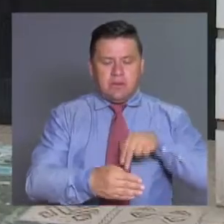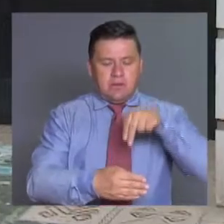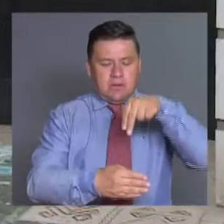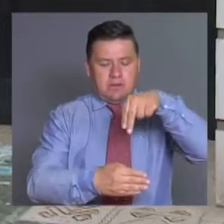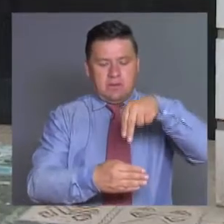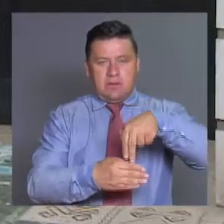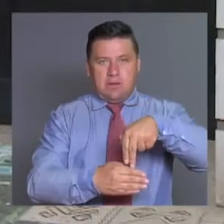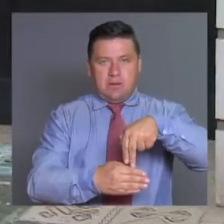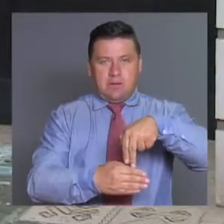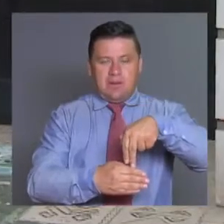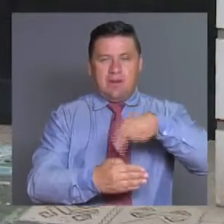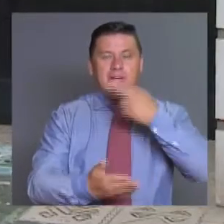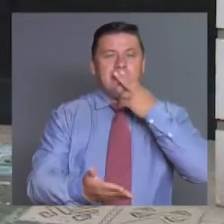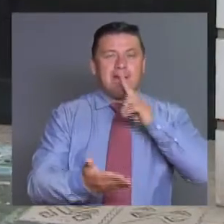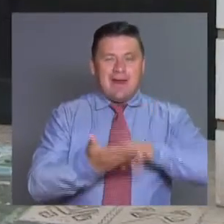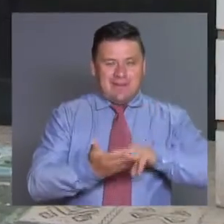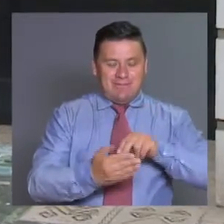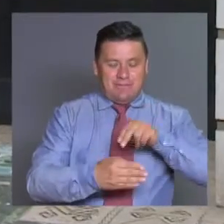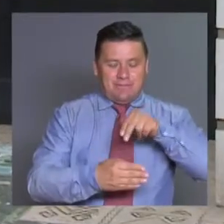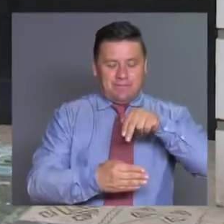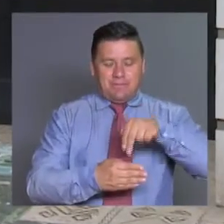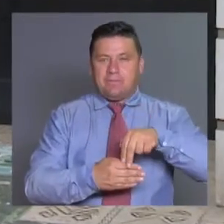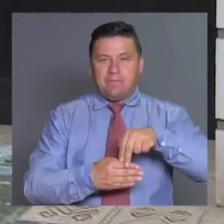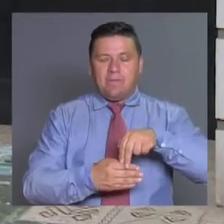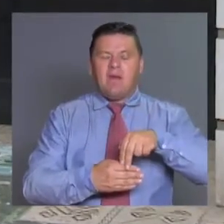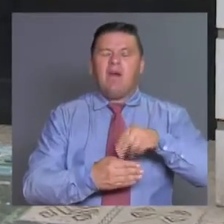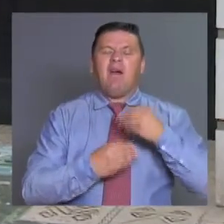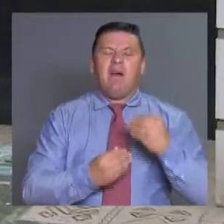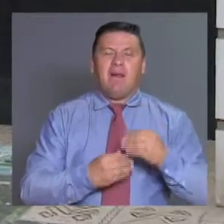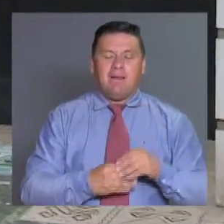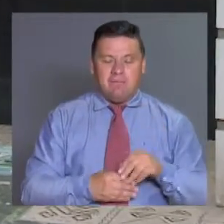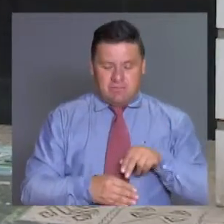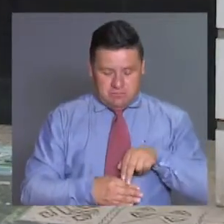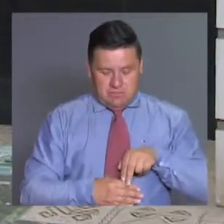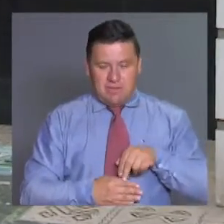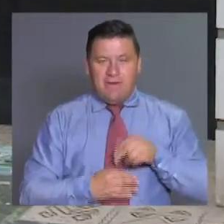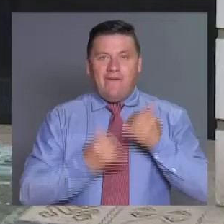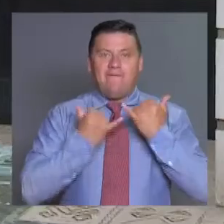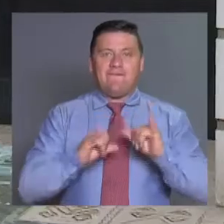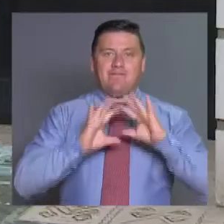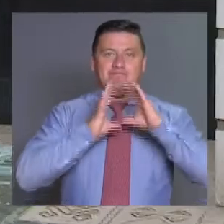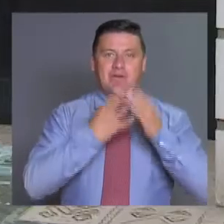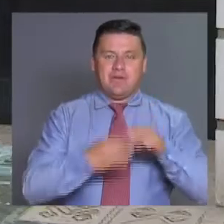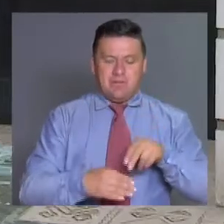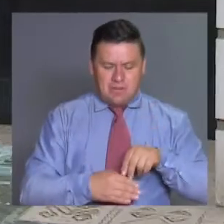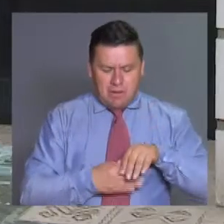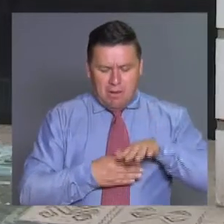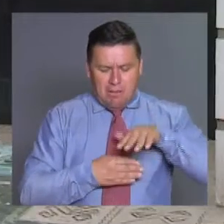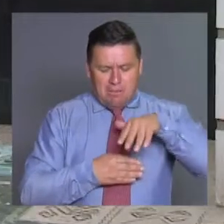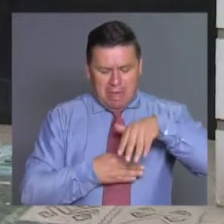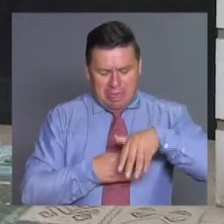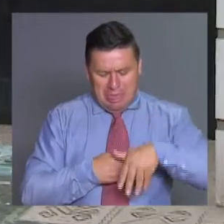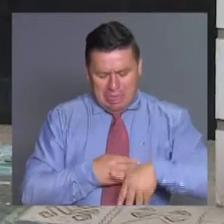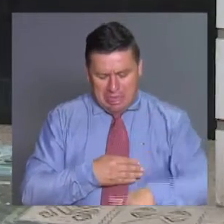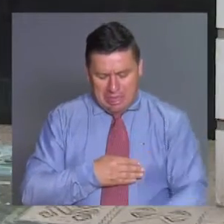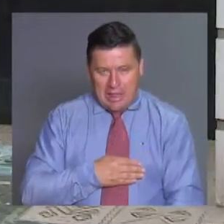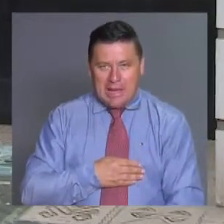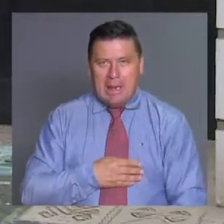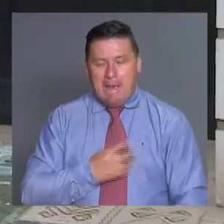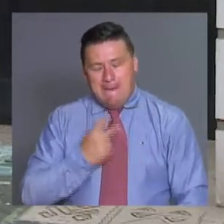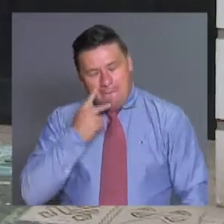el camino de la carta que ese camino nos lleva al fin del mundo a la cascada más